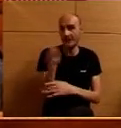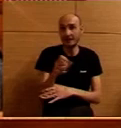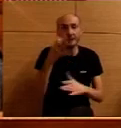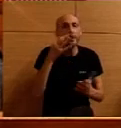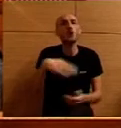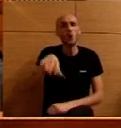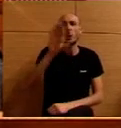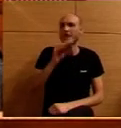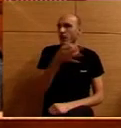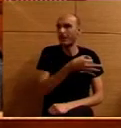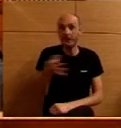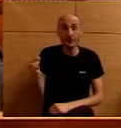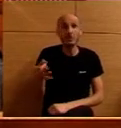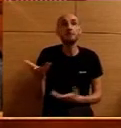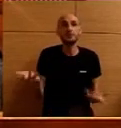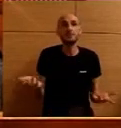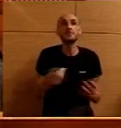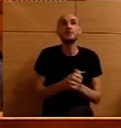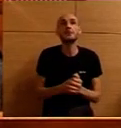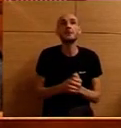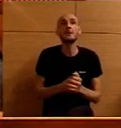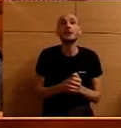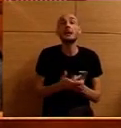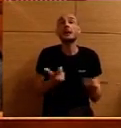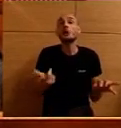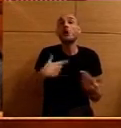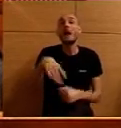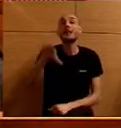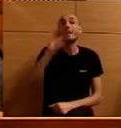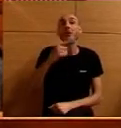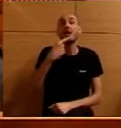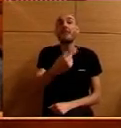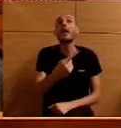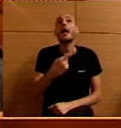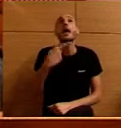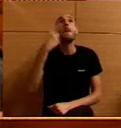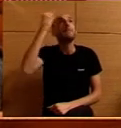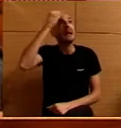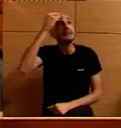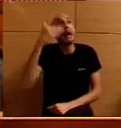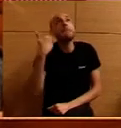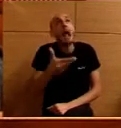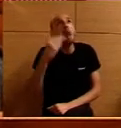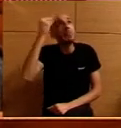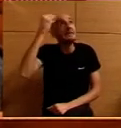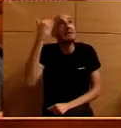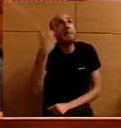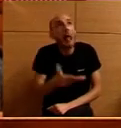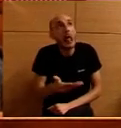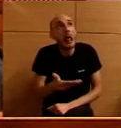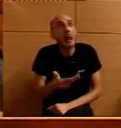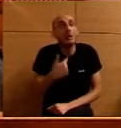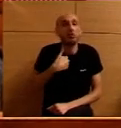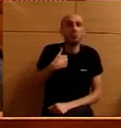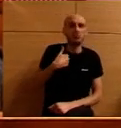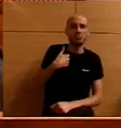que nosotros no quería pensar mal. Y yo cuando él dice no quiero pensar mal, yo entiendo que a lo